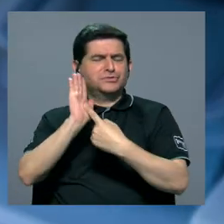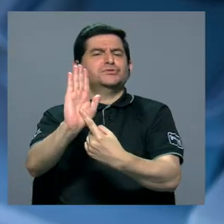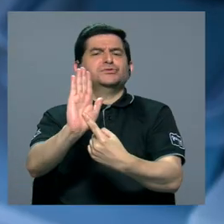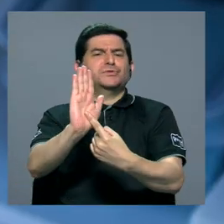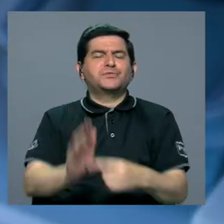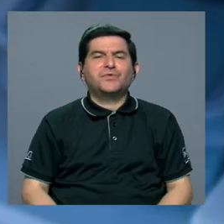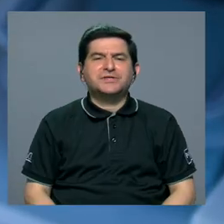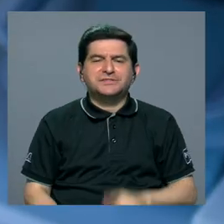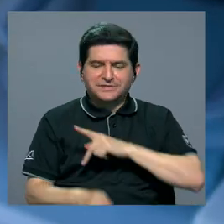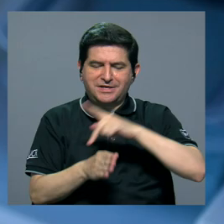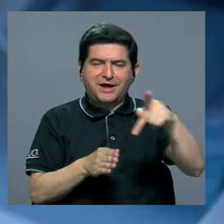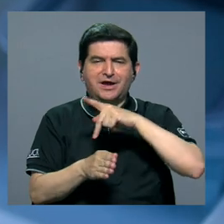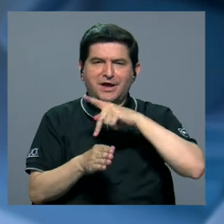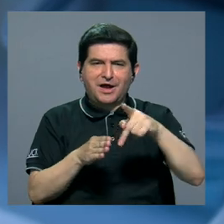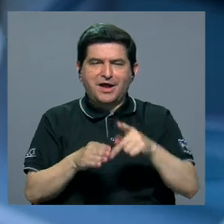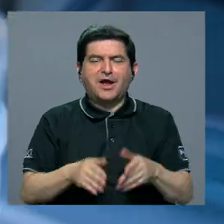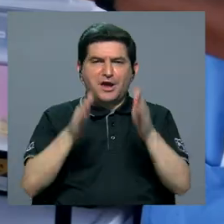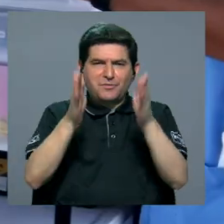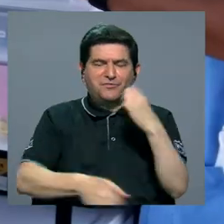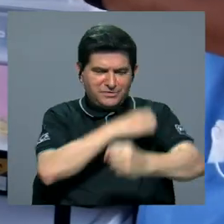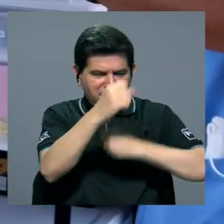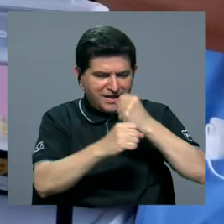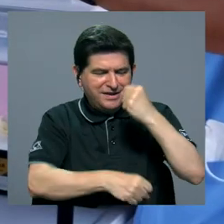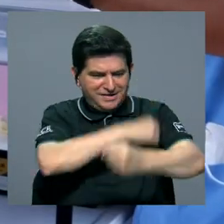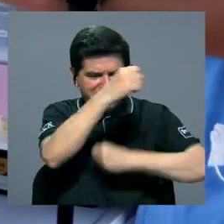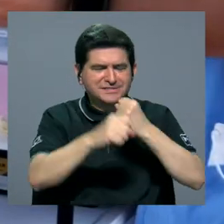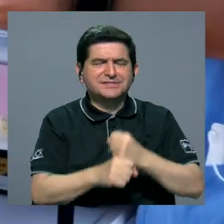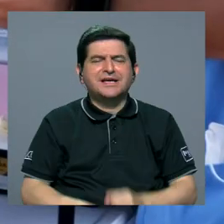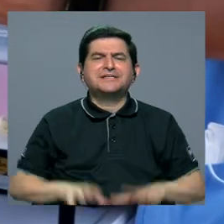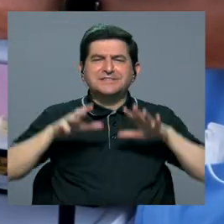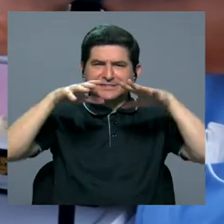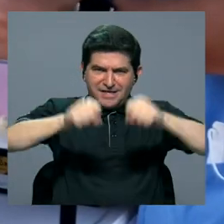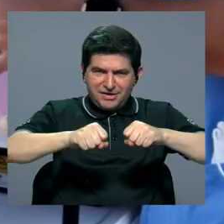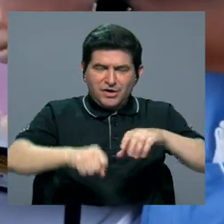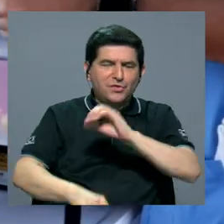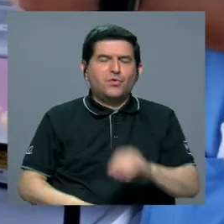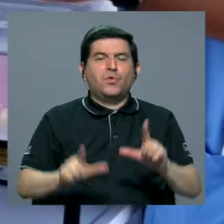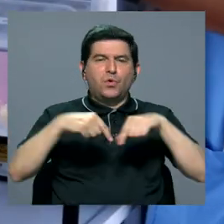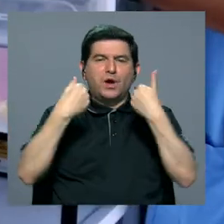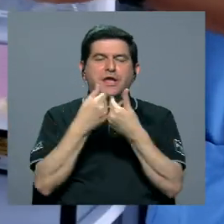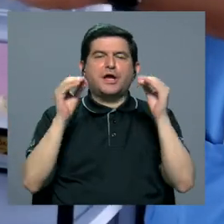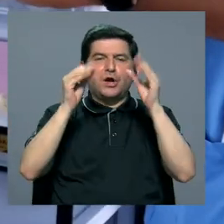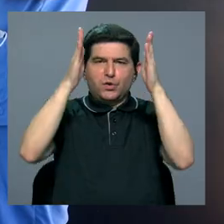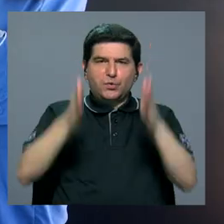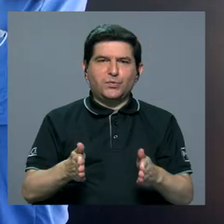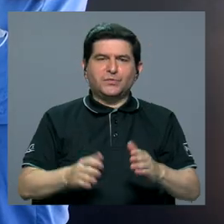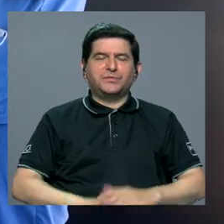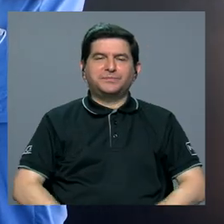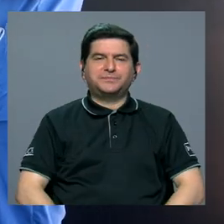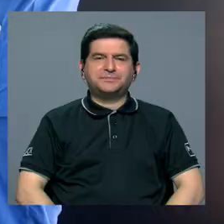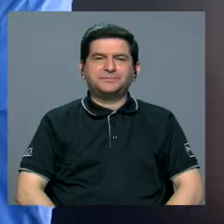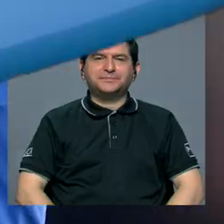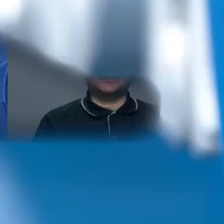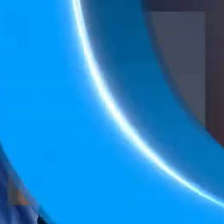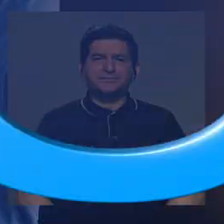ve reflejado en los profesionales que año con año egresan y en el cuerpo docente.